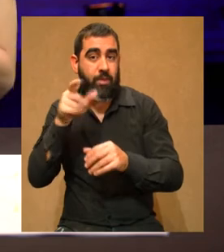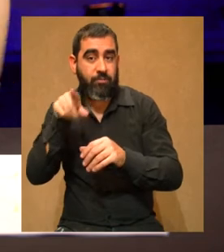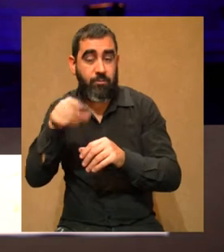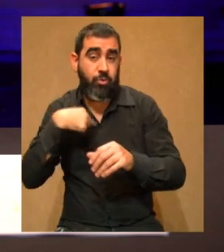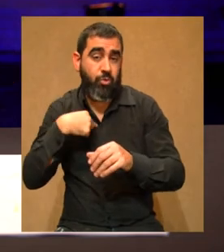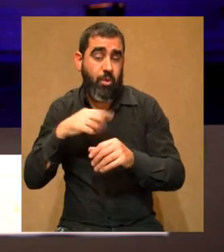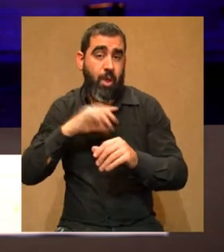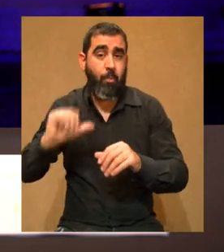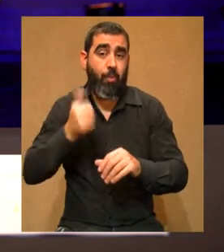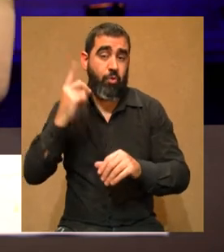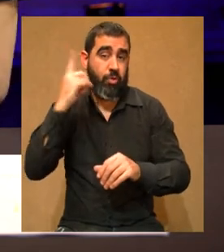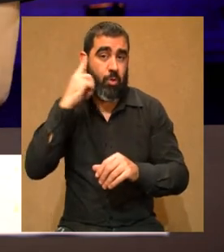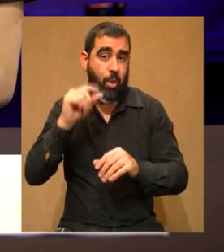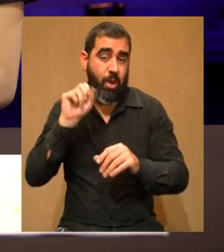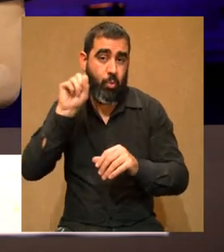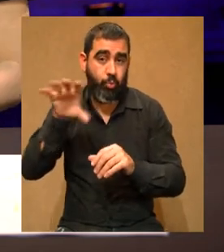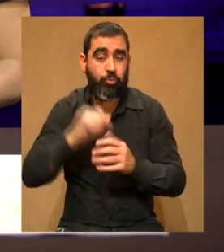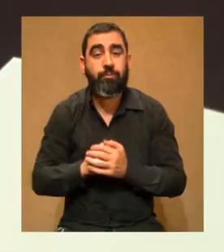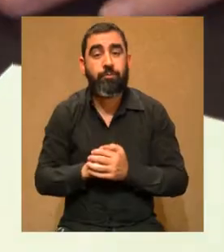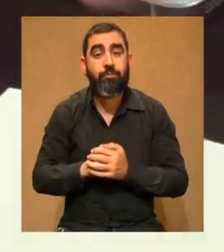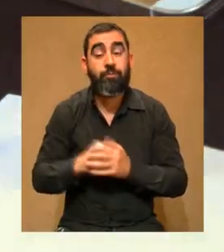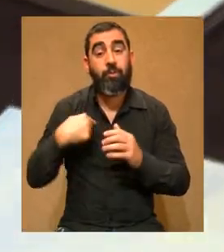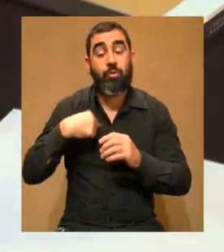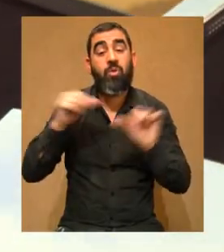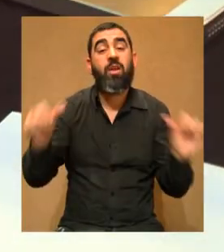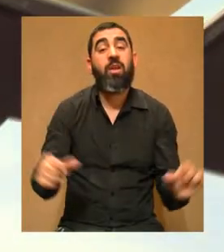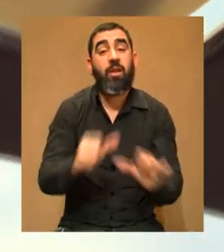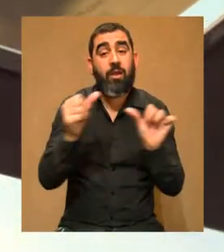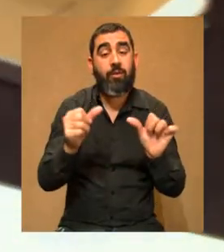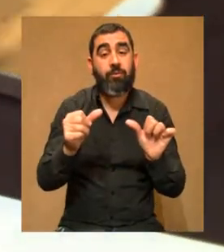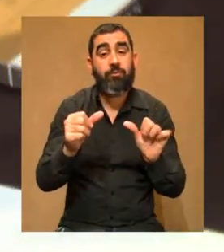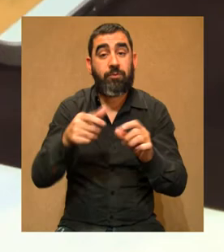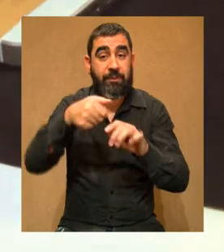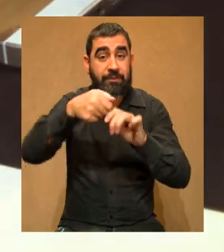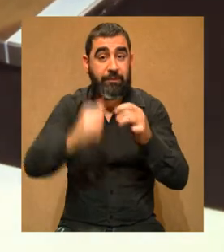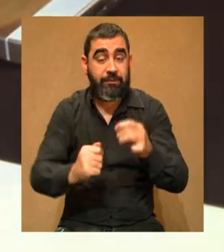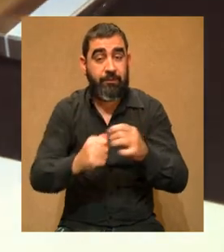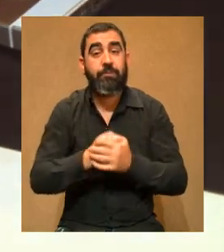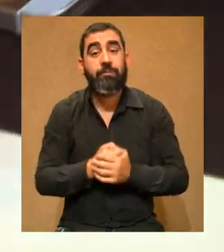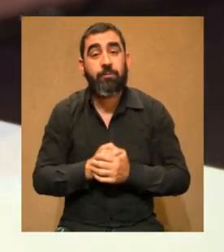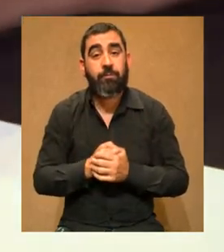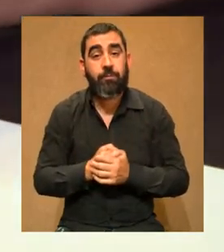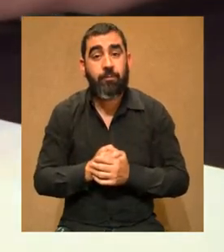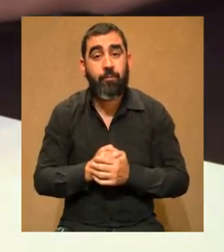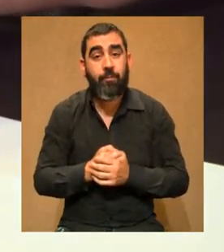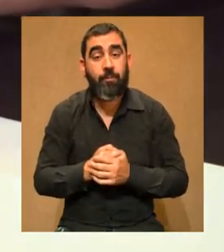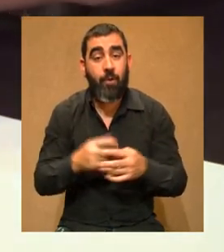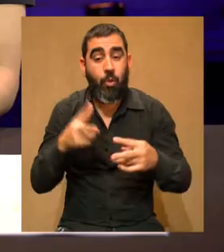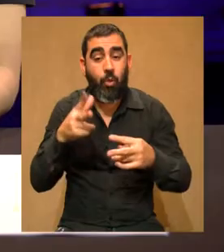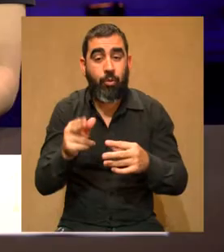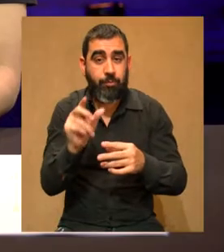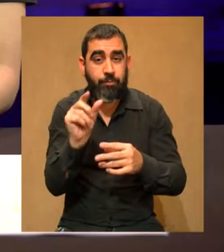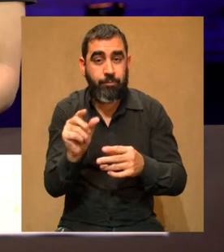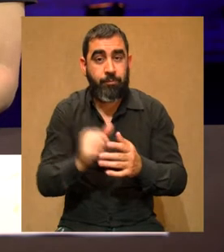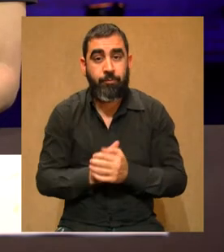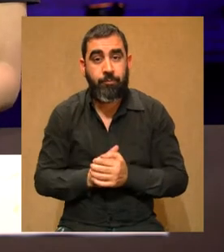celular yo lo voy a hacer con la linterna del celular por ejemplo entonces lo que hacemos es tomamos la cinta adhesiva cortamos